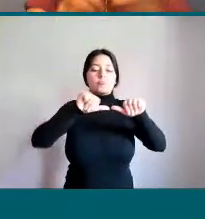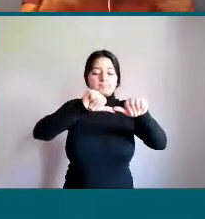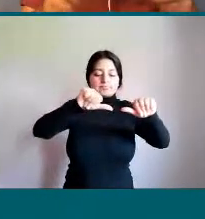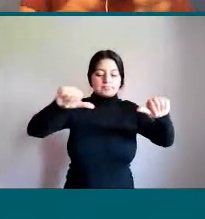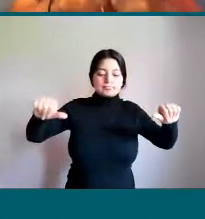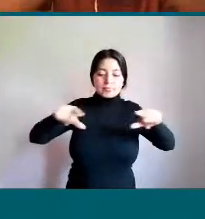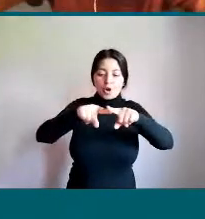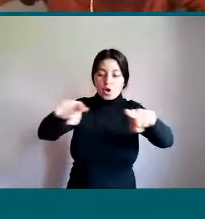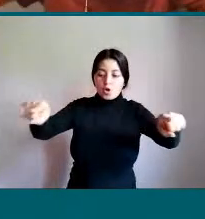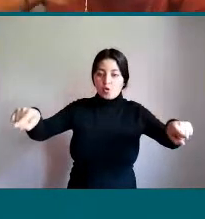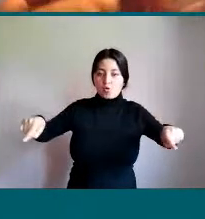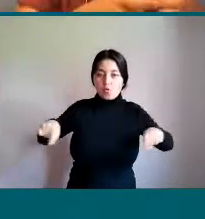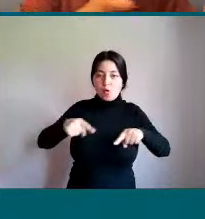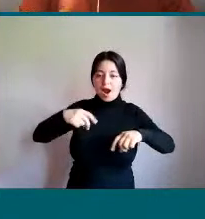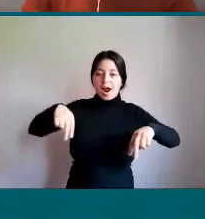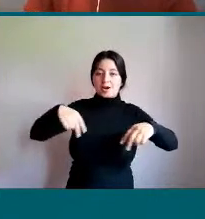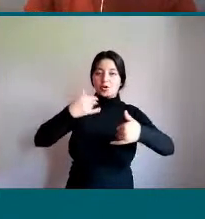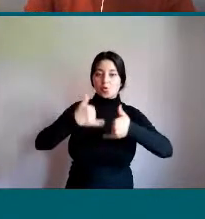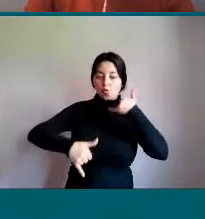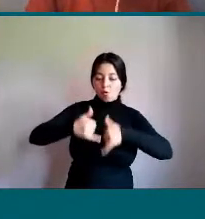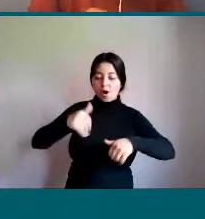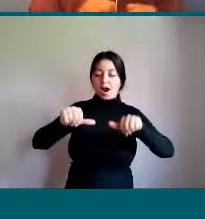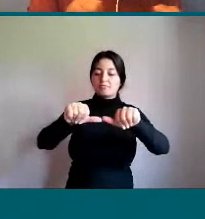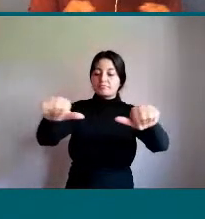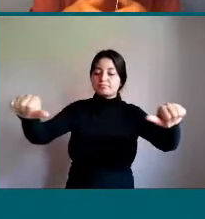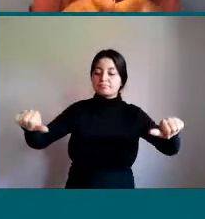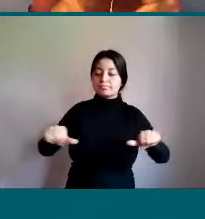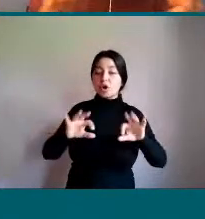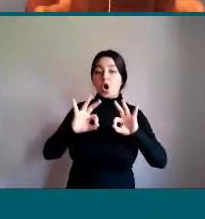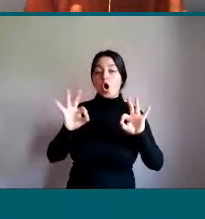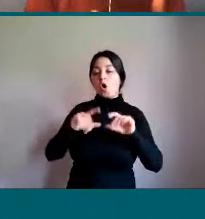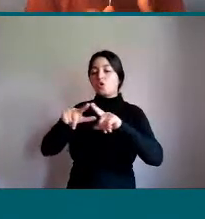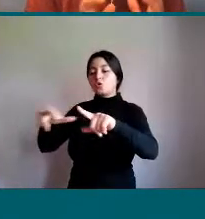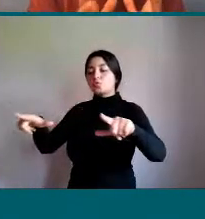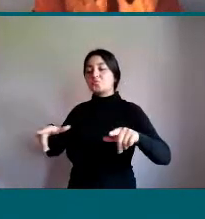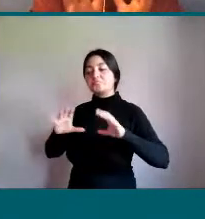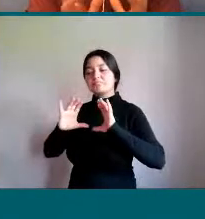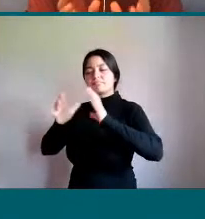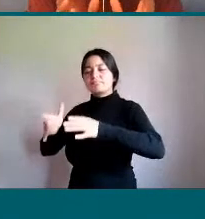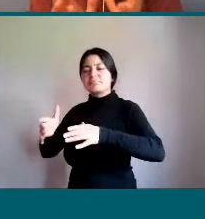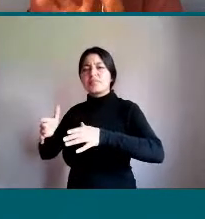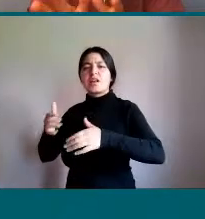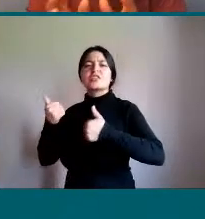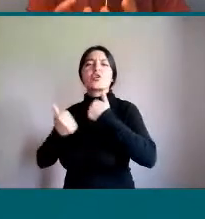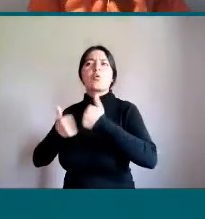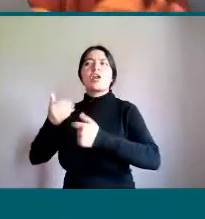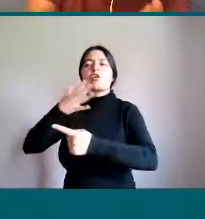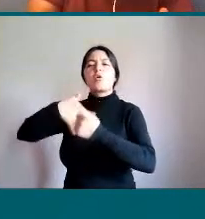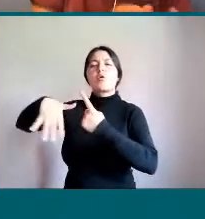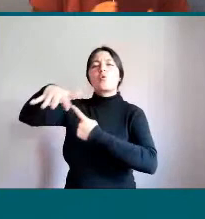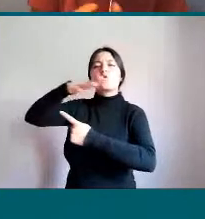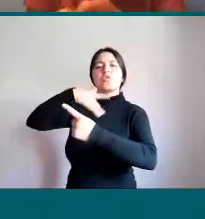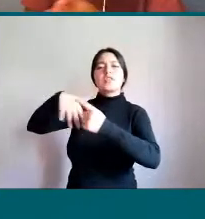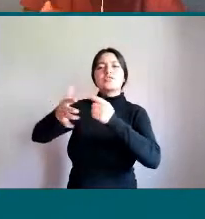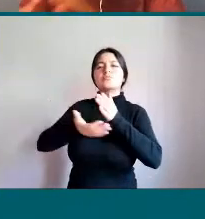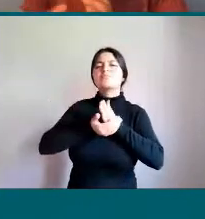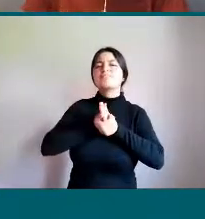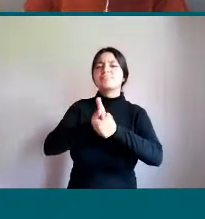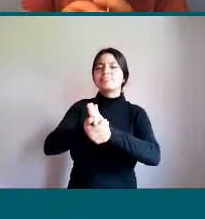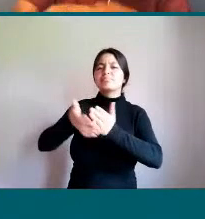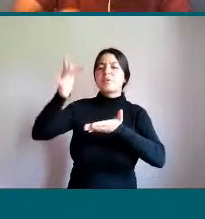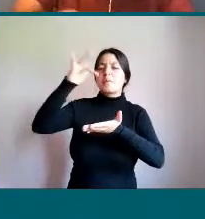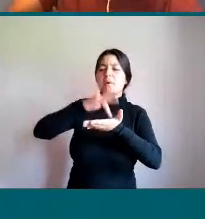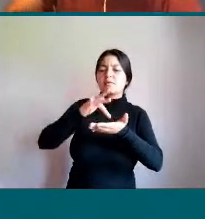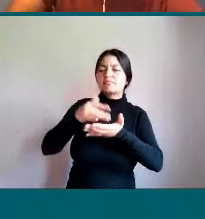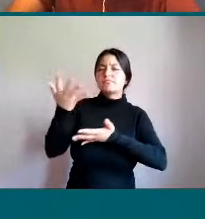o unas medidas del salón donde están los alumnos, lo que tendré que tener es muy claro el contexto, qué tipo de metodología participativa,